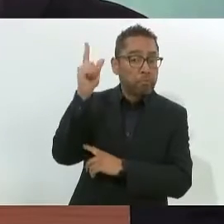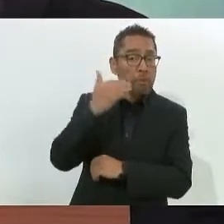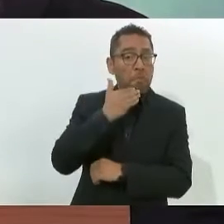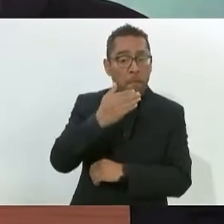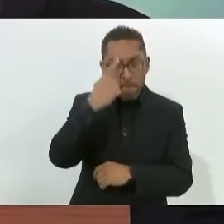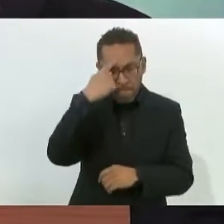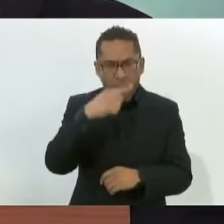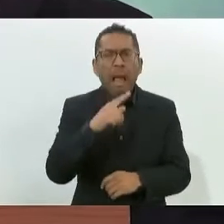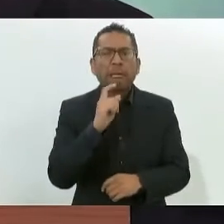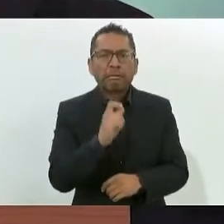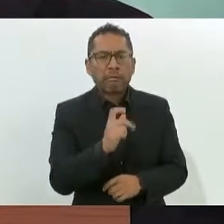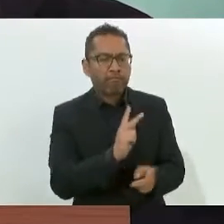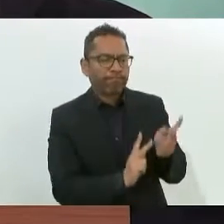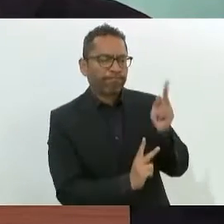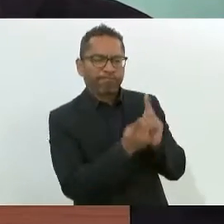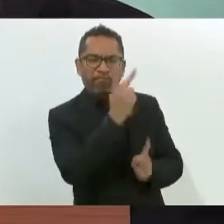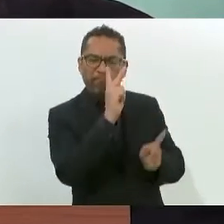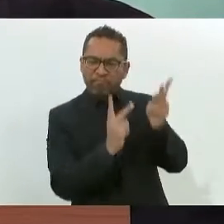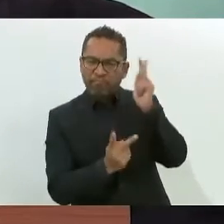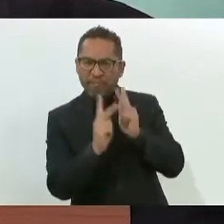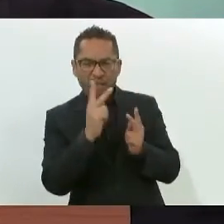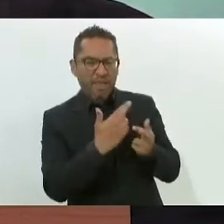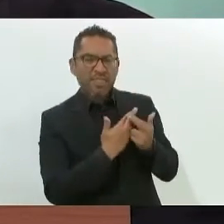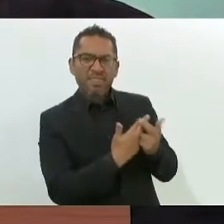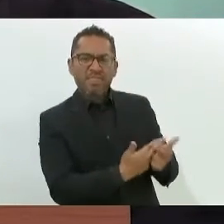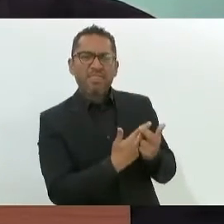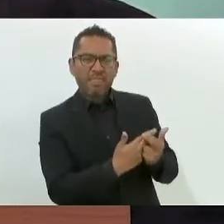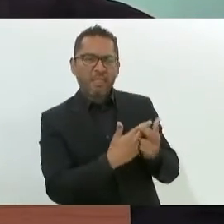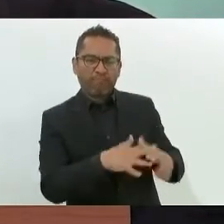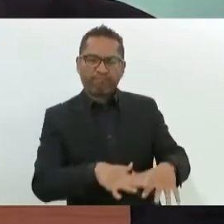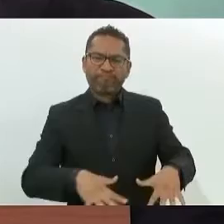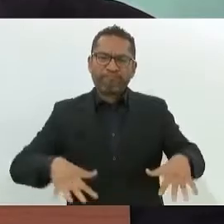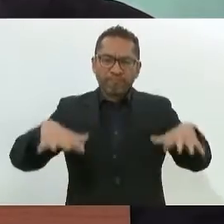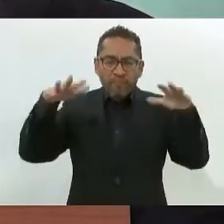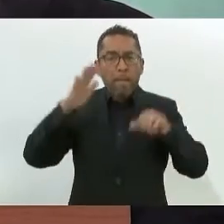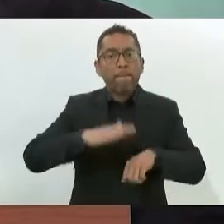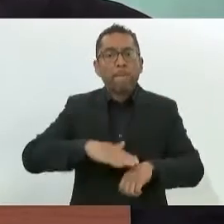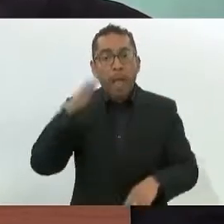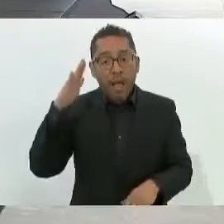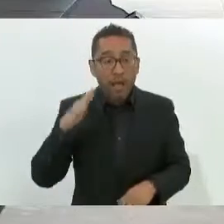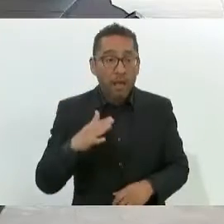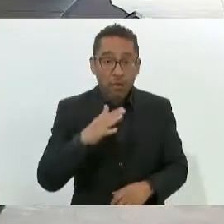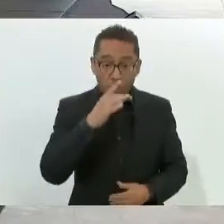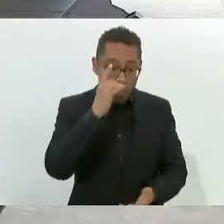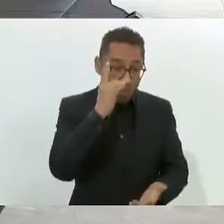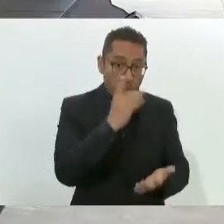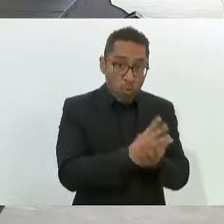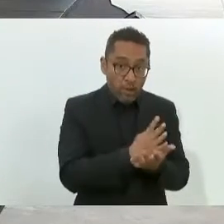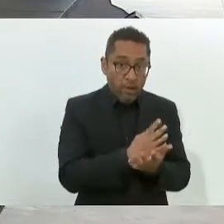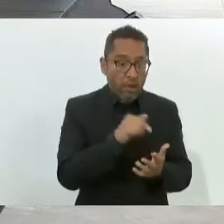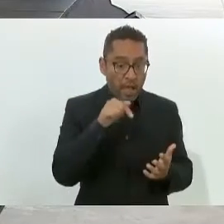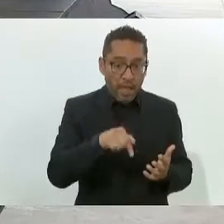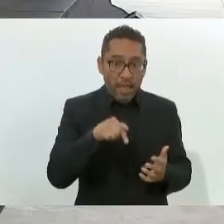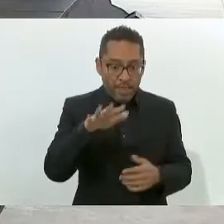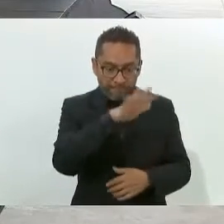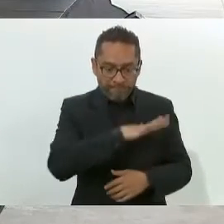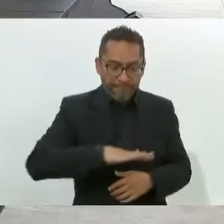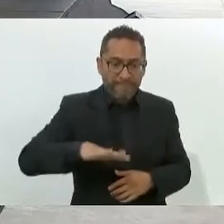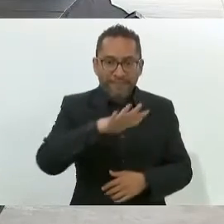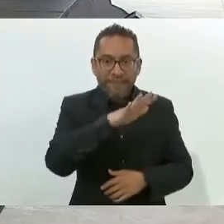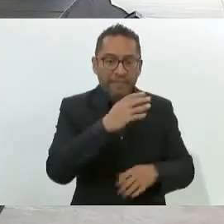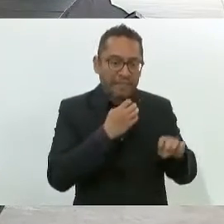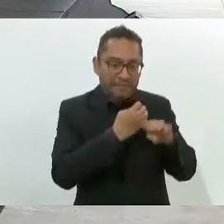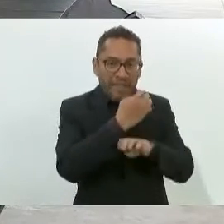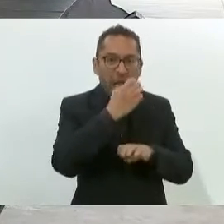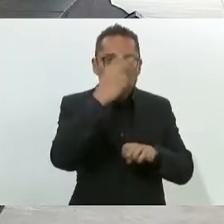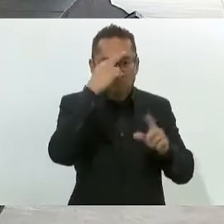más y no solo vender sus productos en el mercado interno, sino